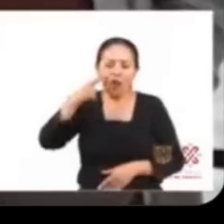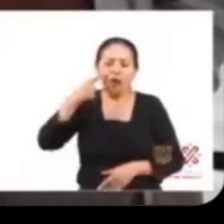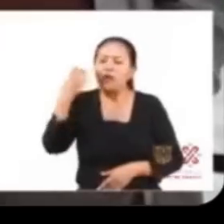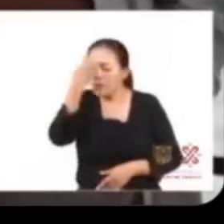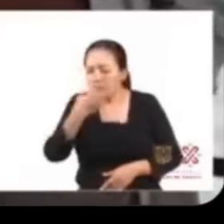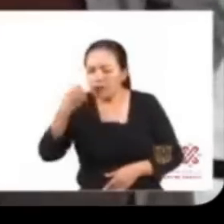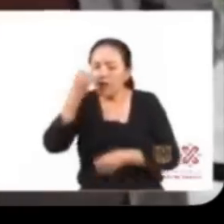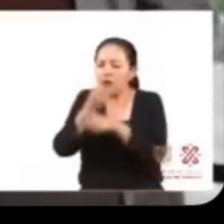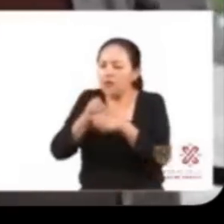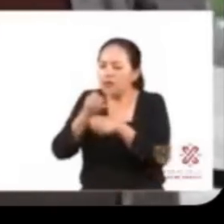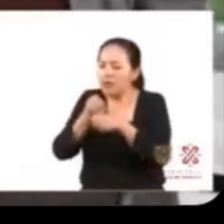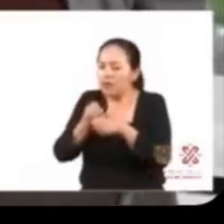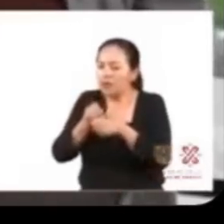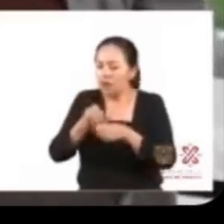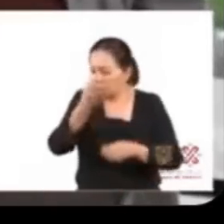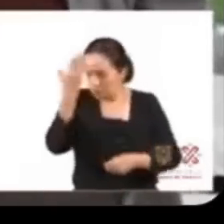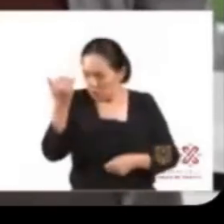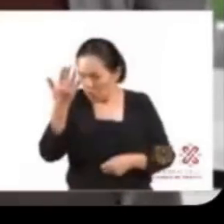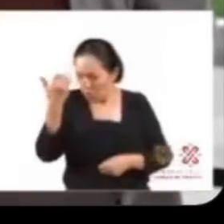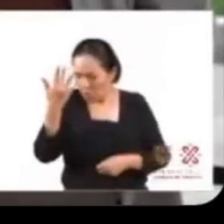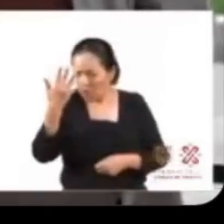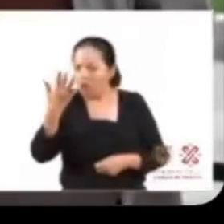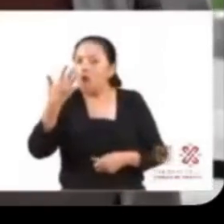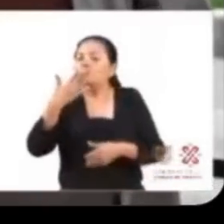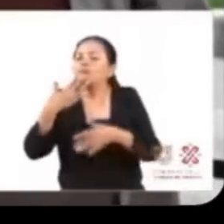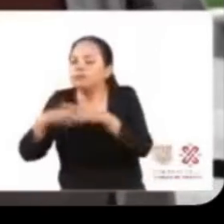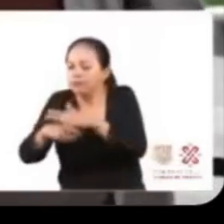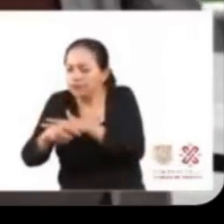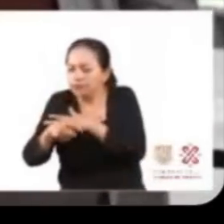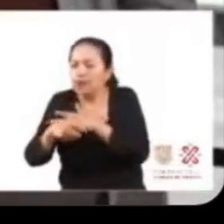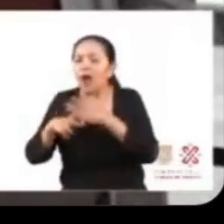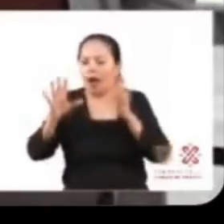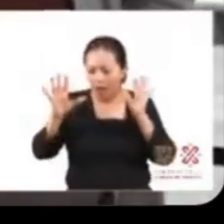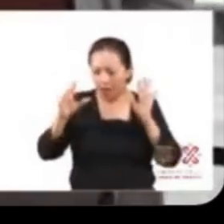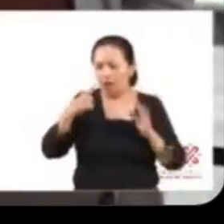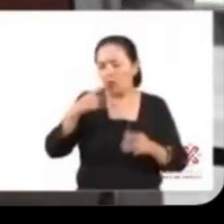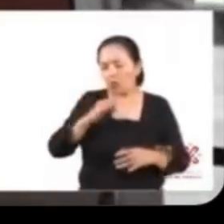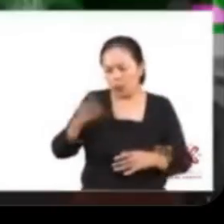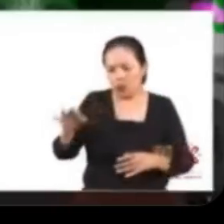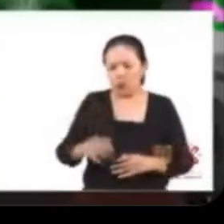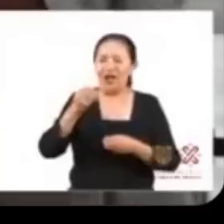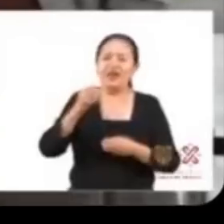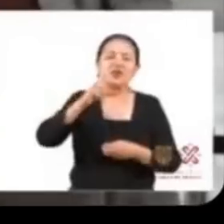si hubo algo que no fue entregado a la Secretaría de la Defensa Nacional y en todo caso quién.